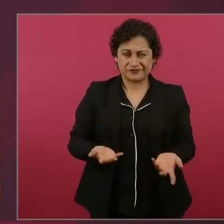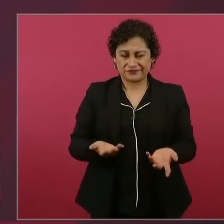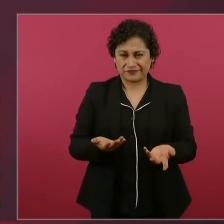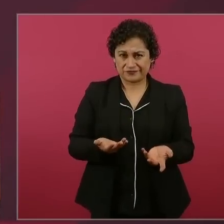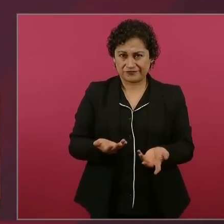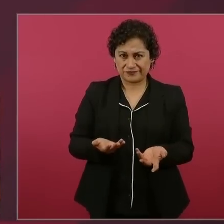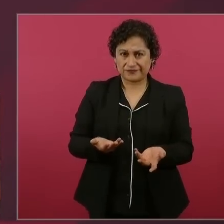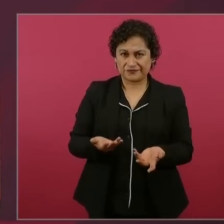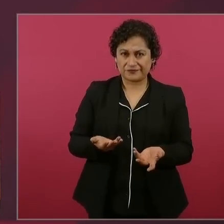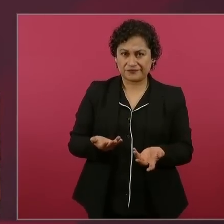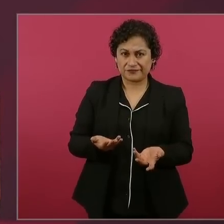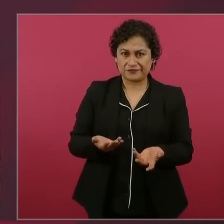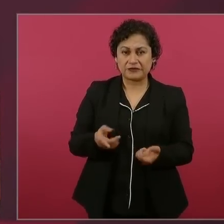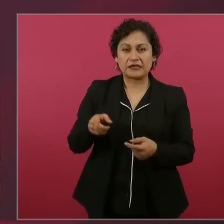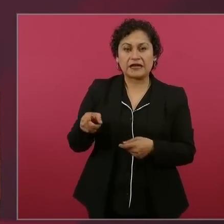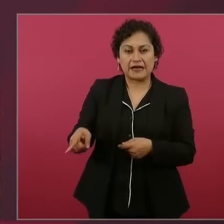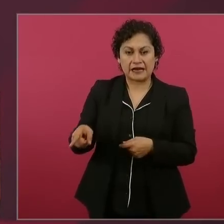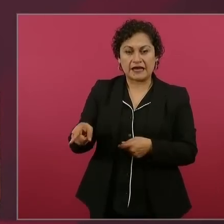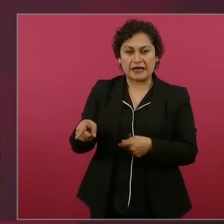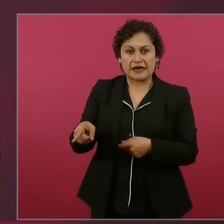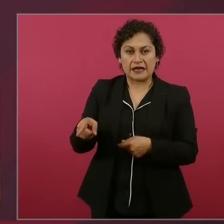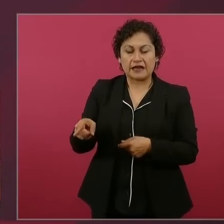Era el de la publicidad,